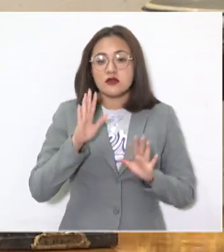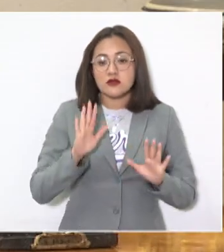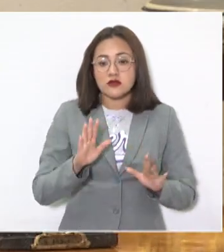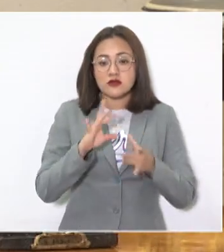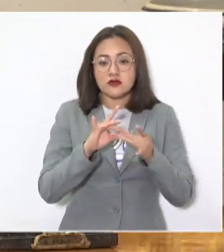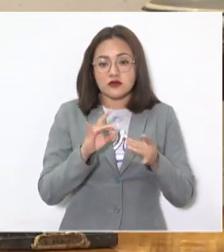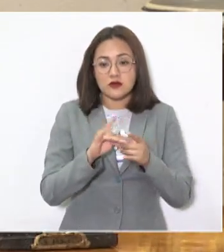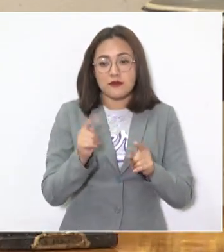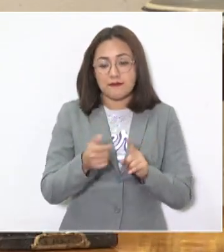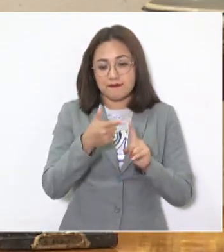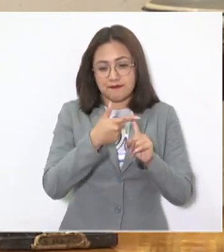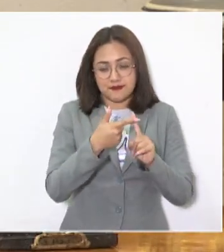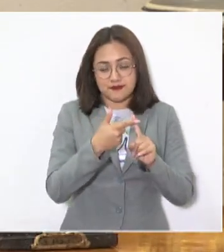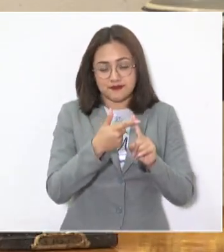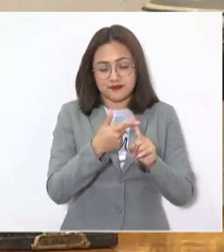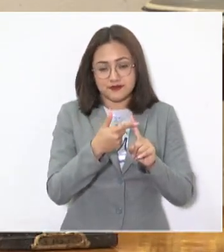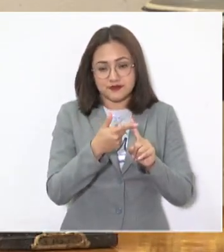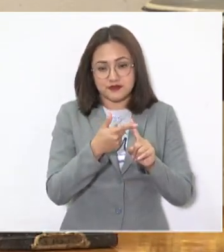primero decirte que